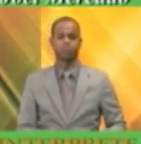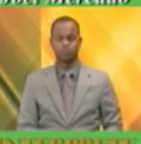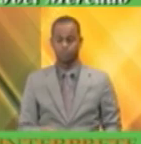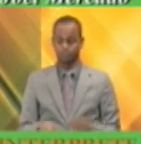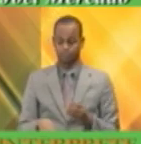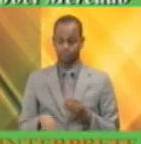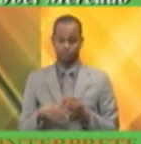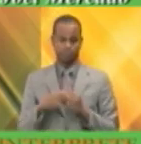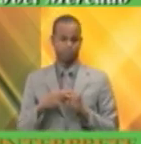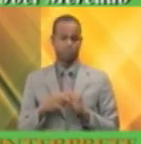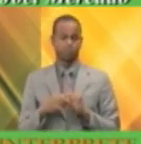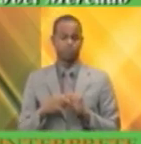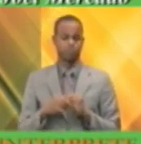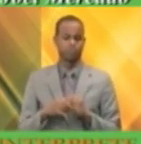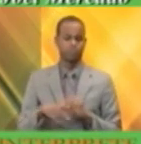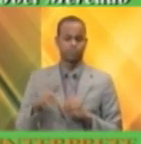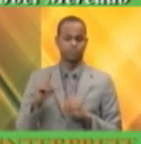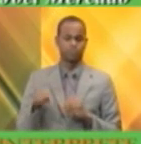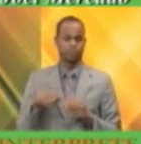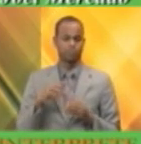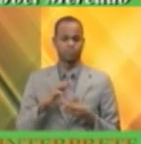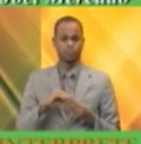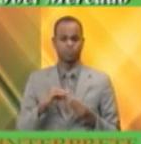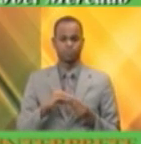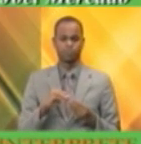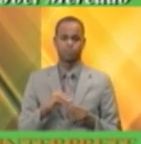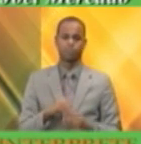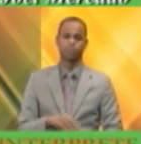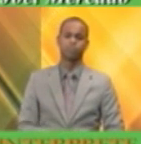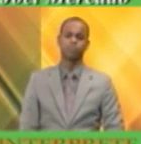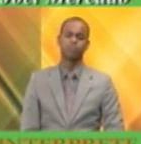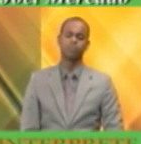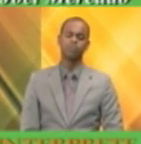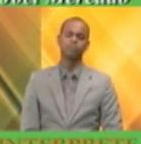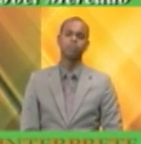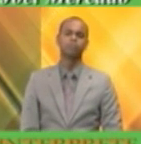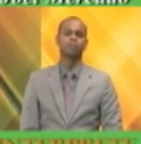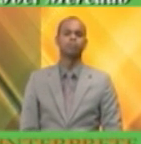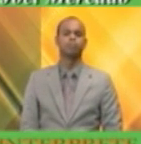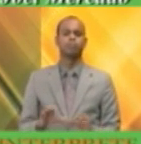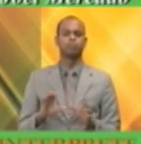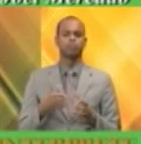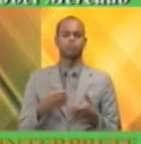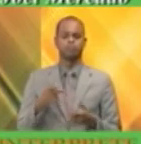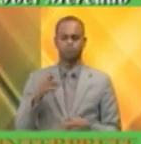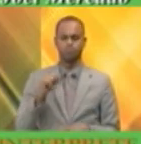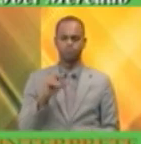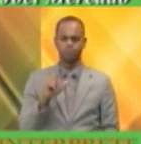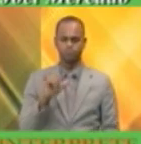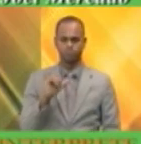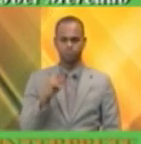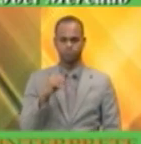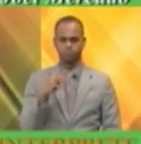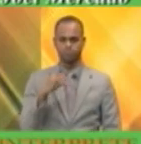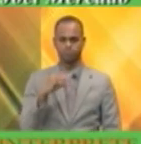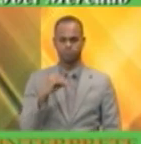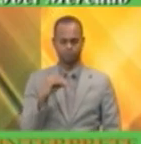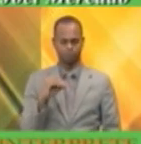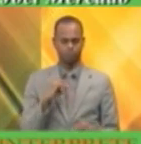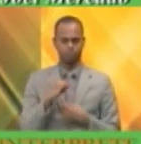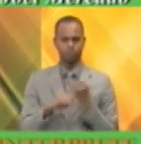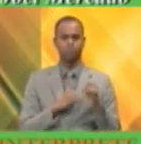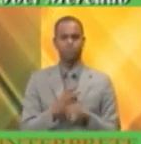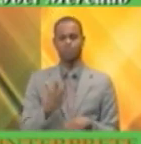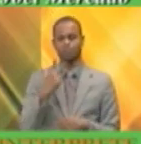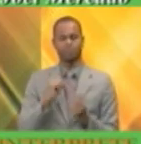Agregando sí, algo más en lo que plantea Bienvo con relación a esos deportes, el Comité Paralímpico Internacional gobierna tres deportes,